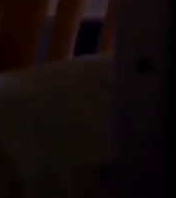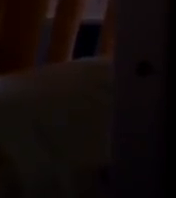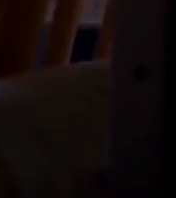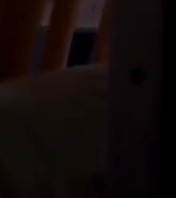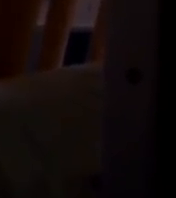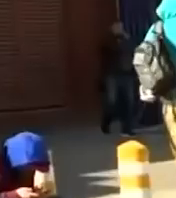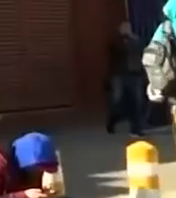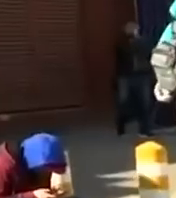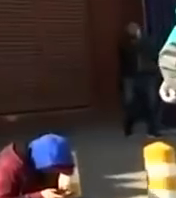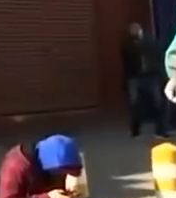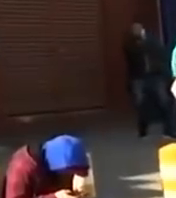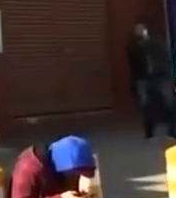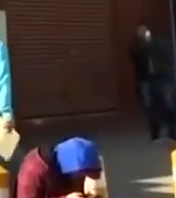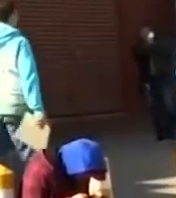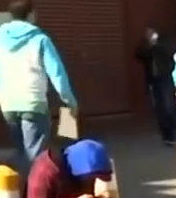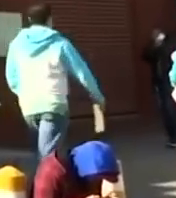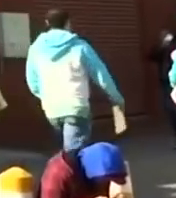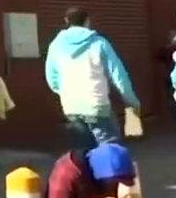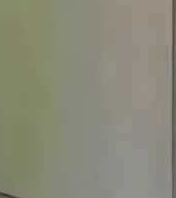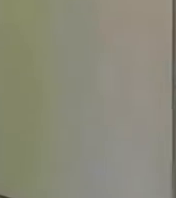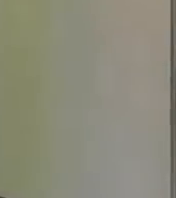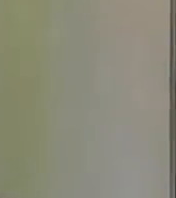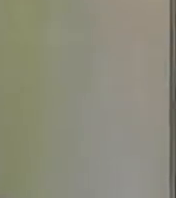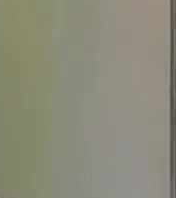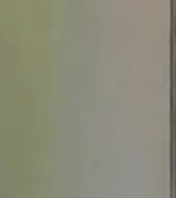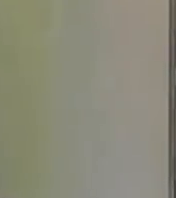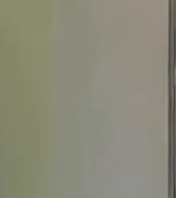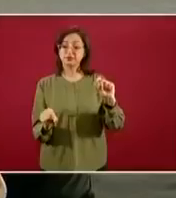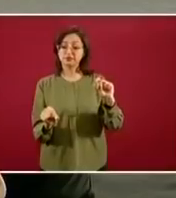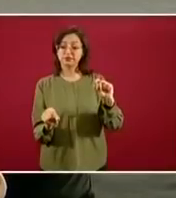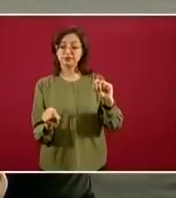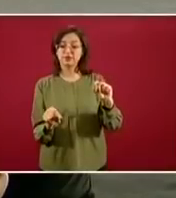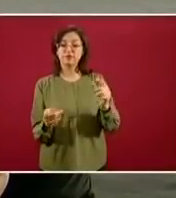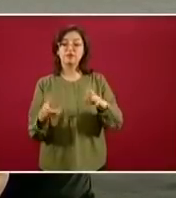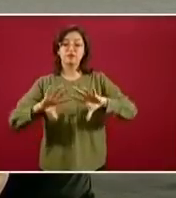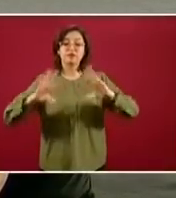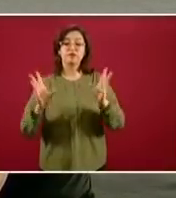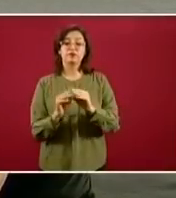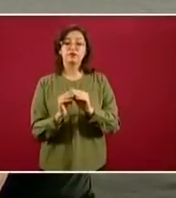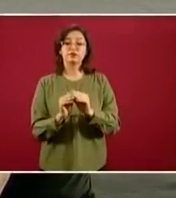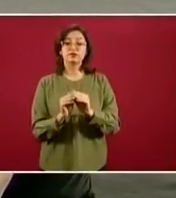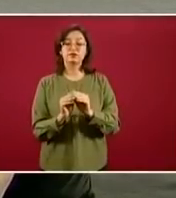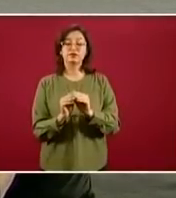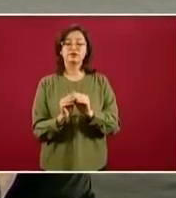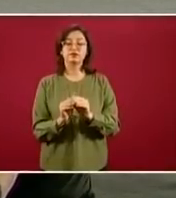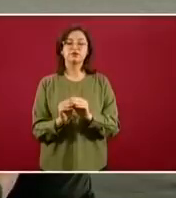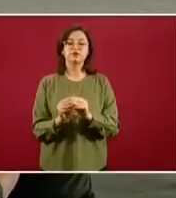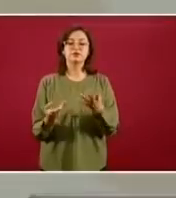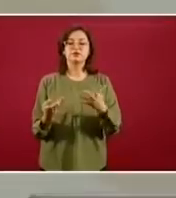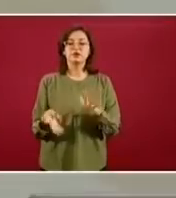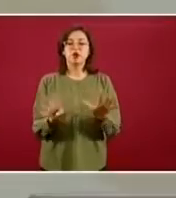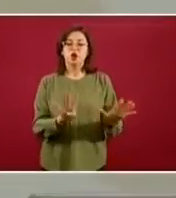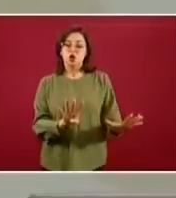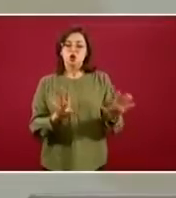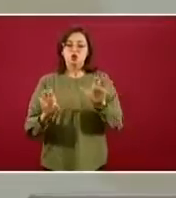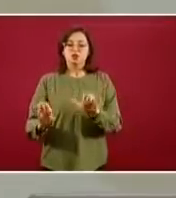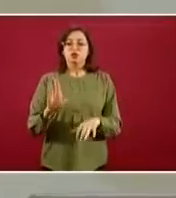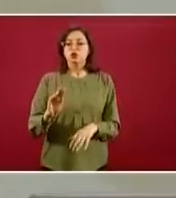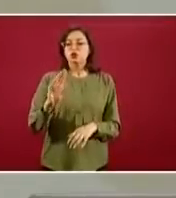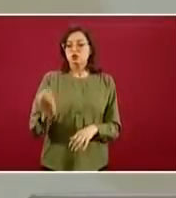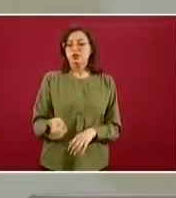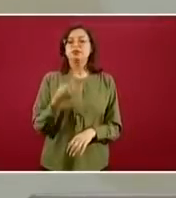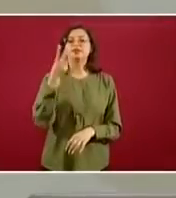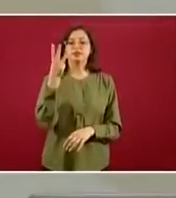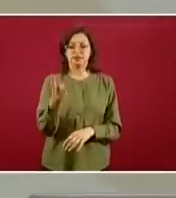México casi alcanzó los 1,000 casos confirmados de coronavirus. Un total de 993 confirmados,